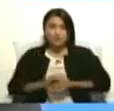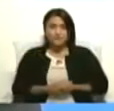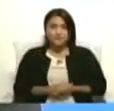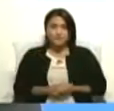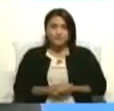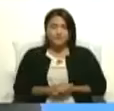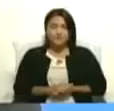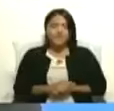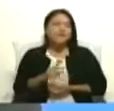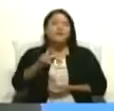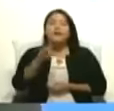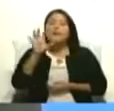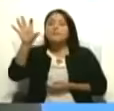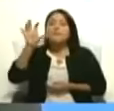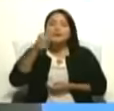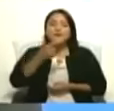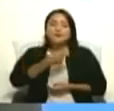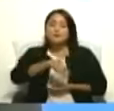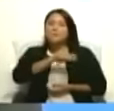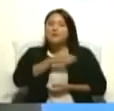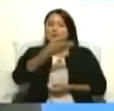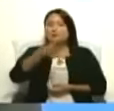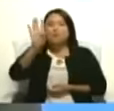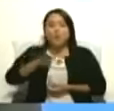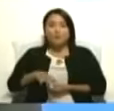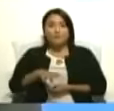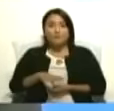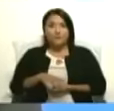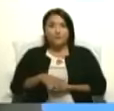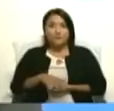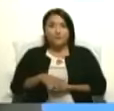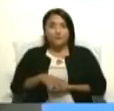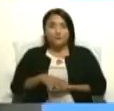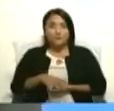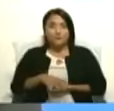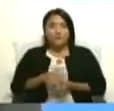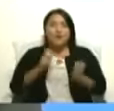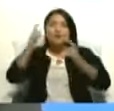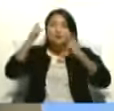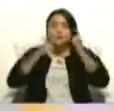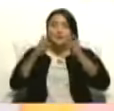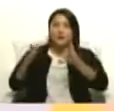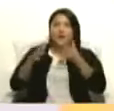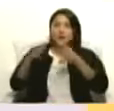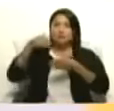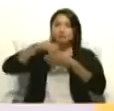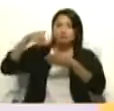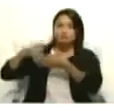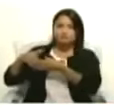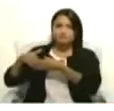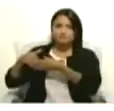país de España cuando no el chavismo Ha ganado el referendo no